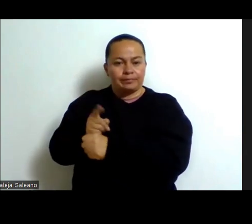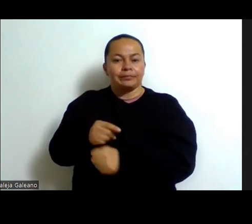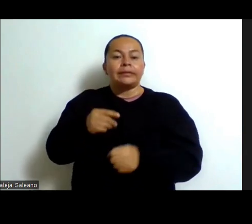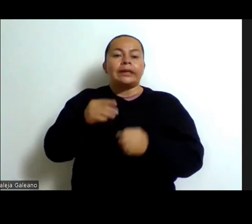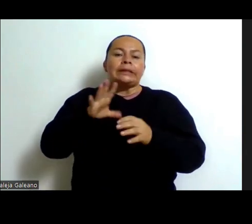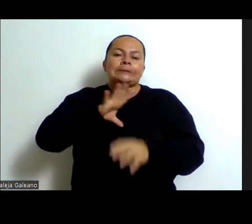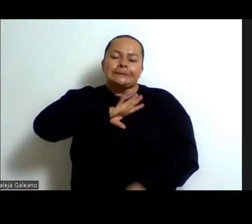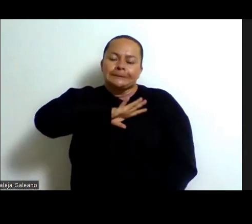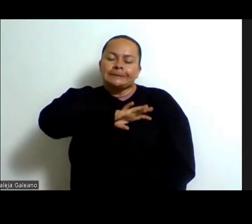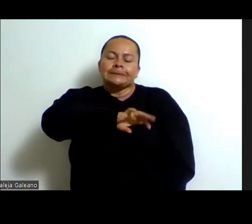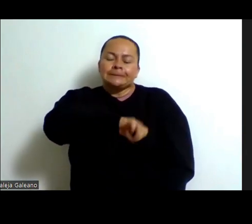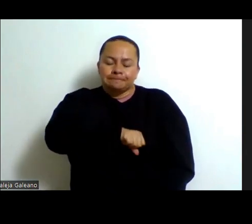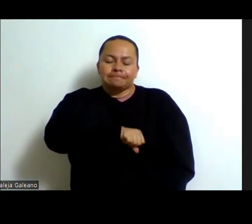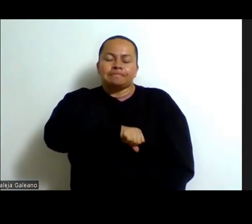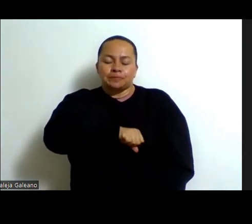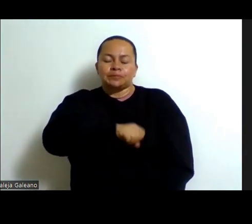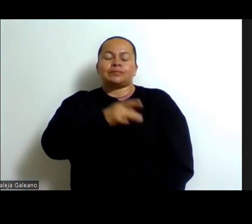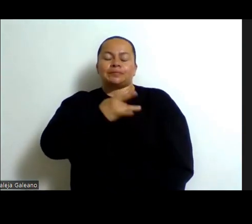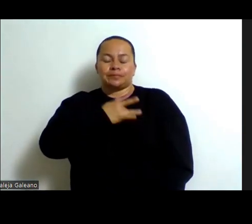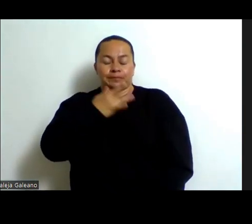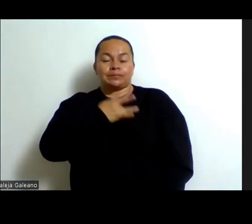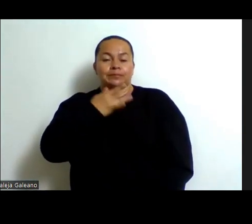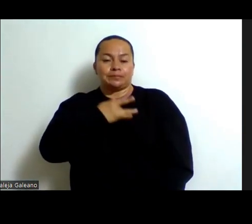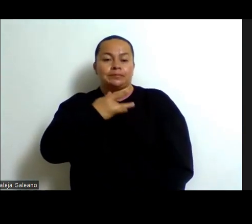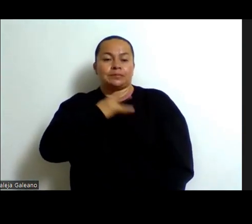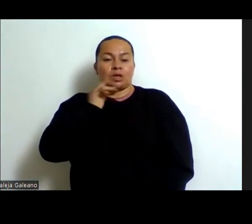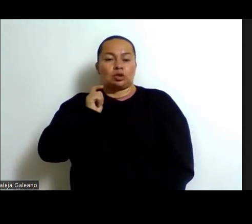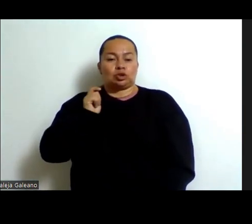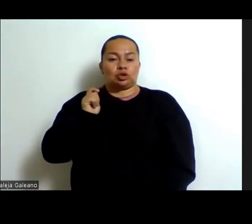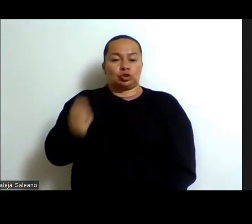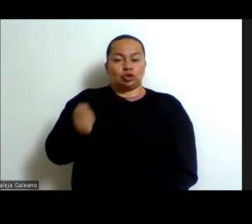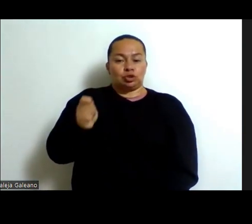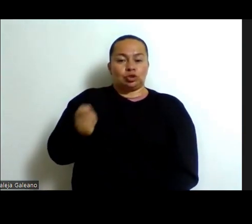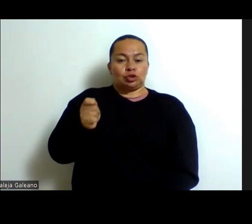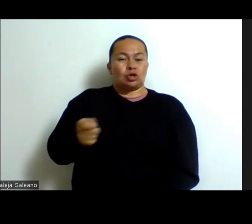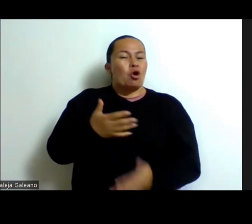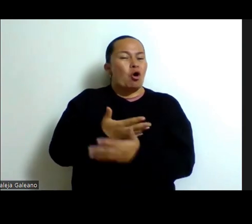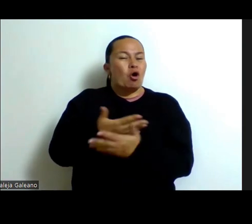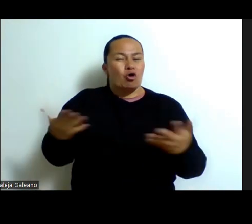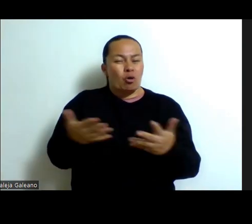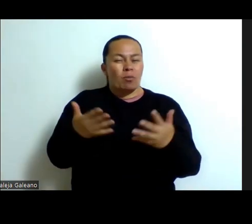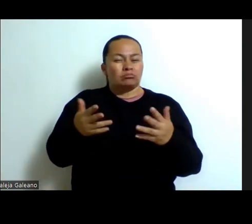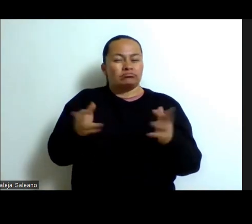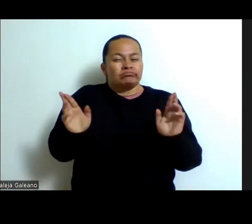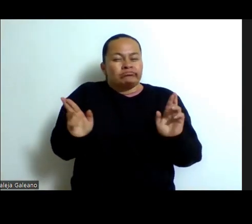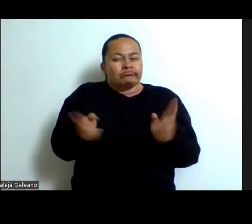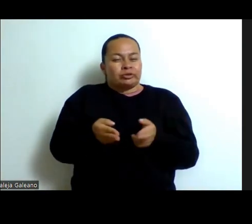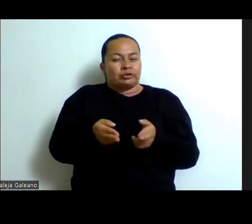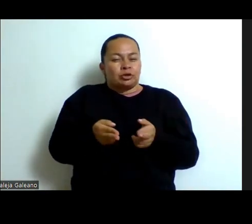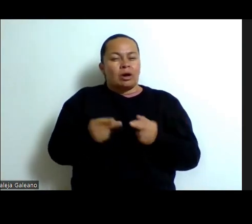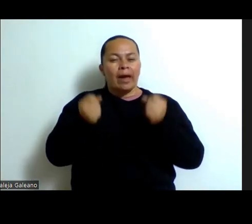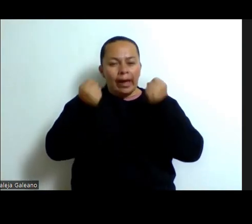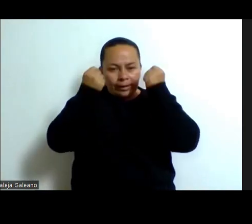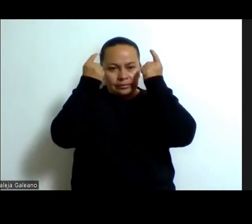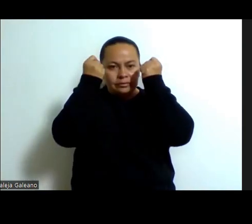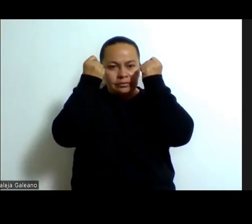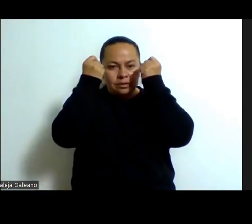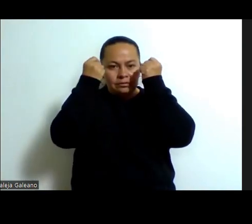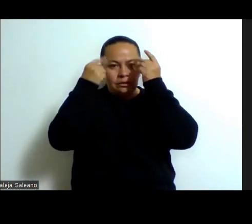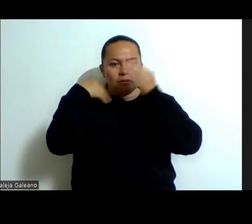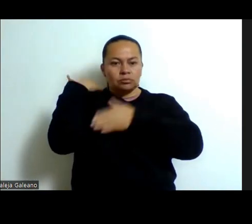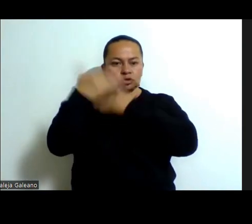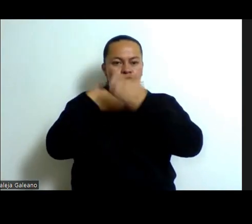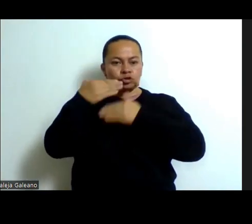también siento de alguna manera que la jurisprudencia se ha quedado muy corta en comprender la misma